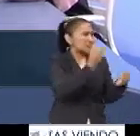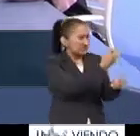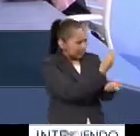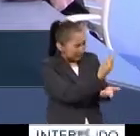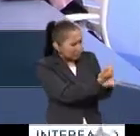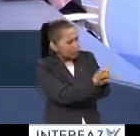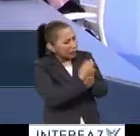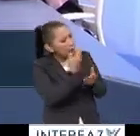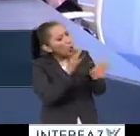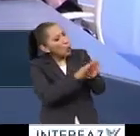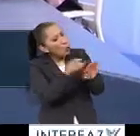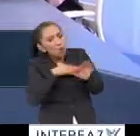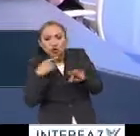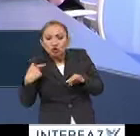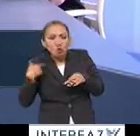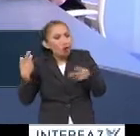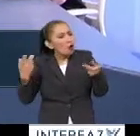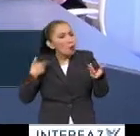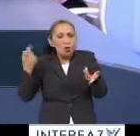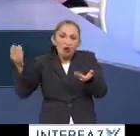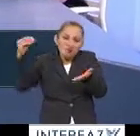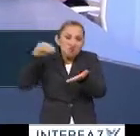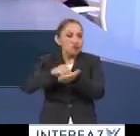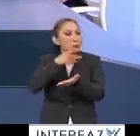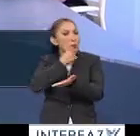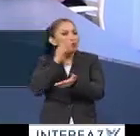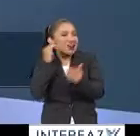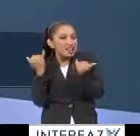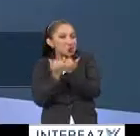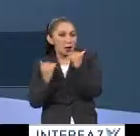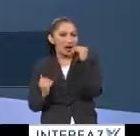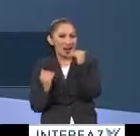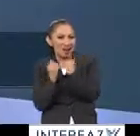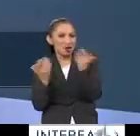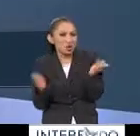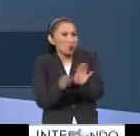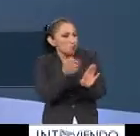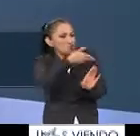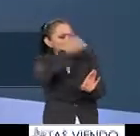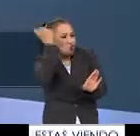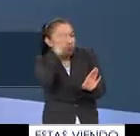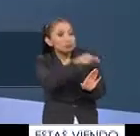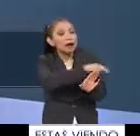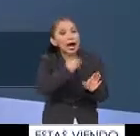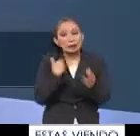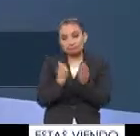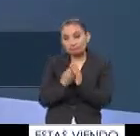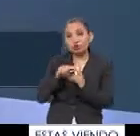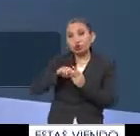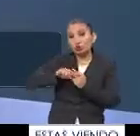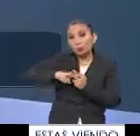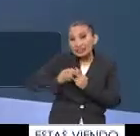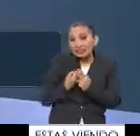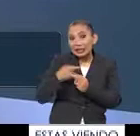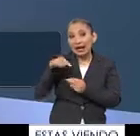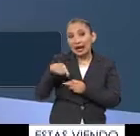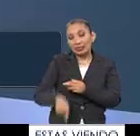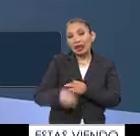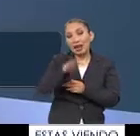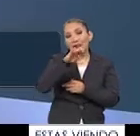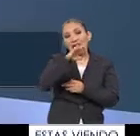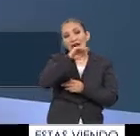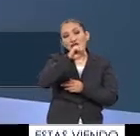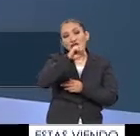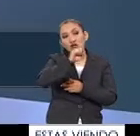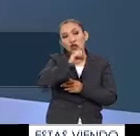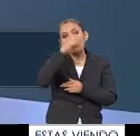estas herramientas, ¿no? Necesitaban formarse y profesionalizarse. En este sentido es que se inició en la Flaxo México,